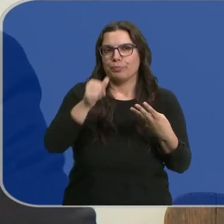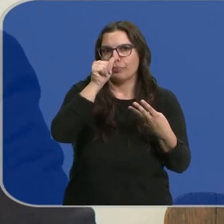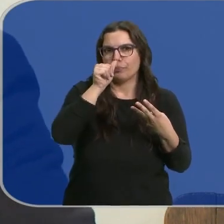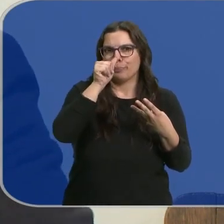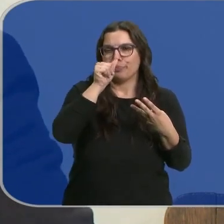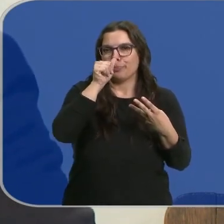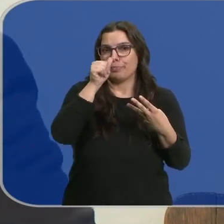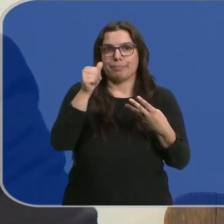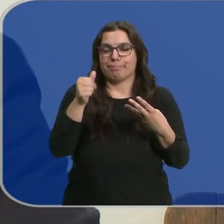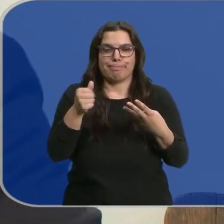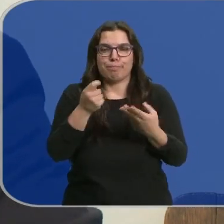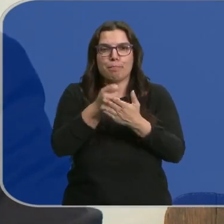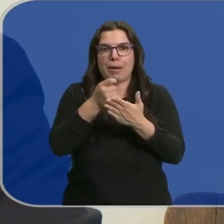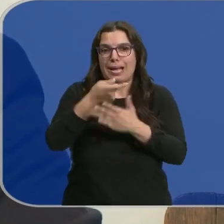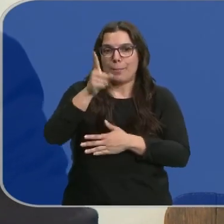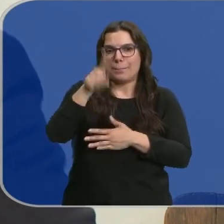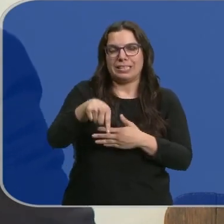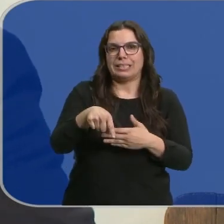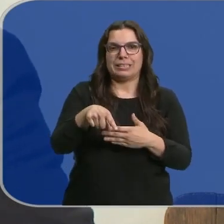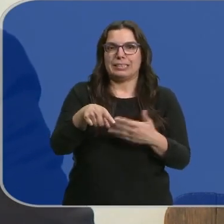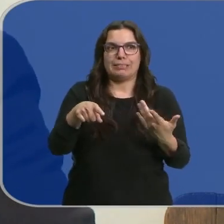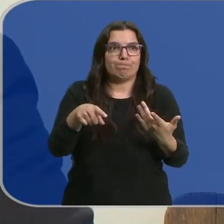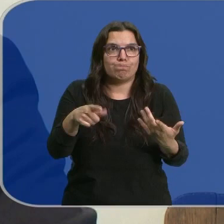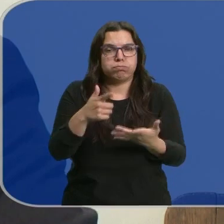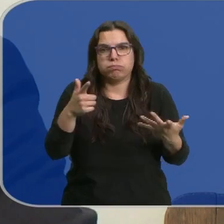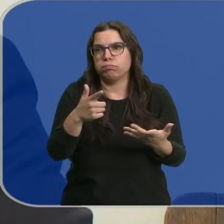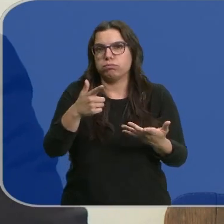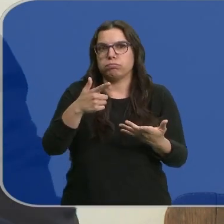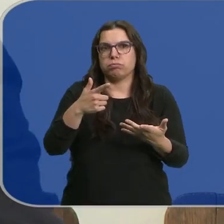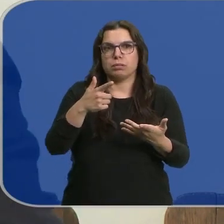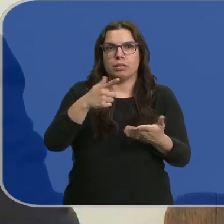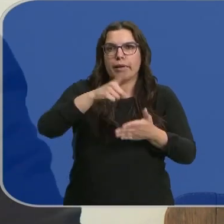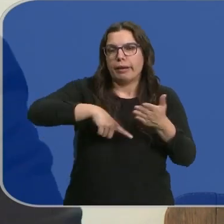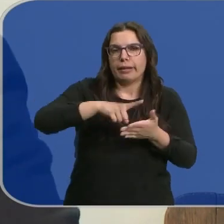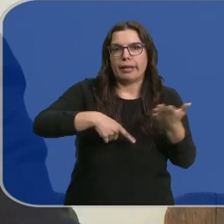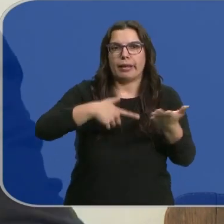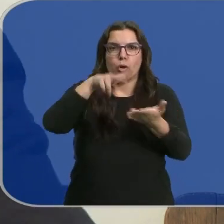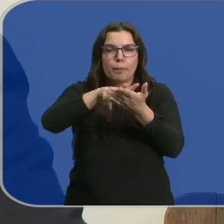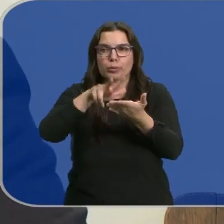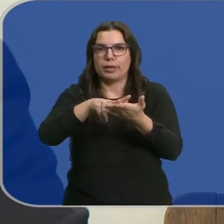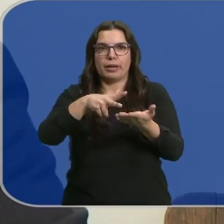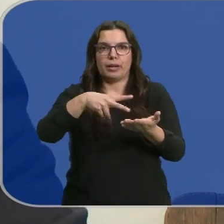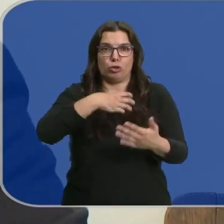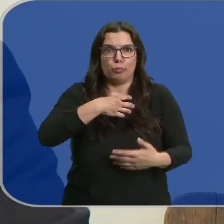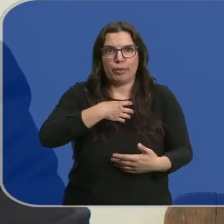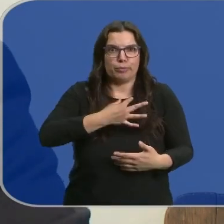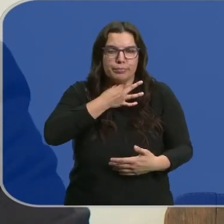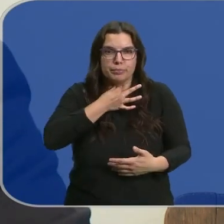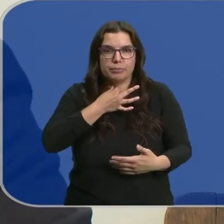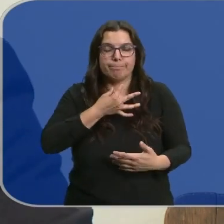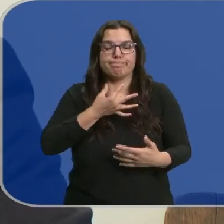no me llega para pagar este mes si tiene la renta, el alquiler, una hipoteca.